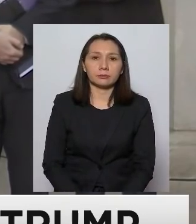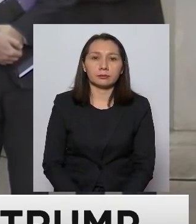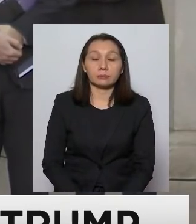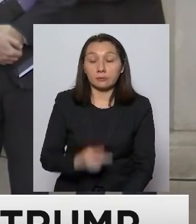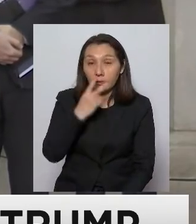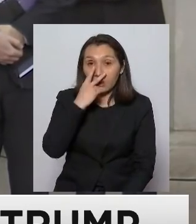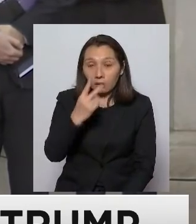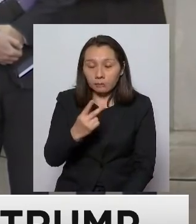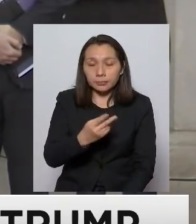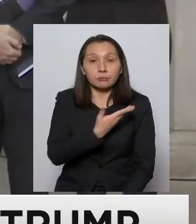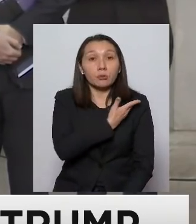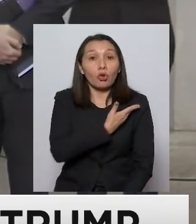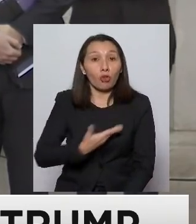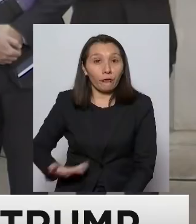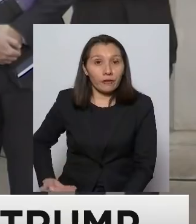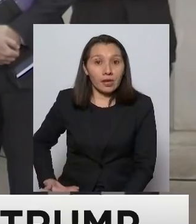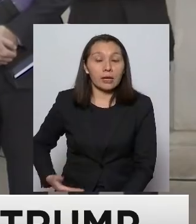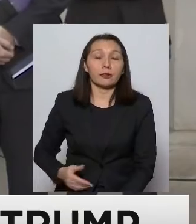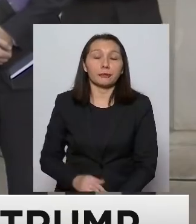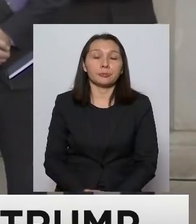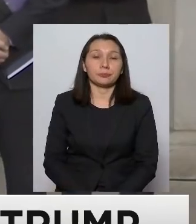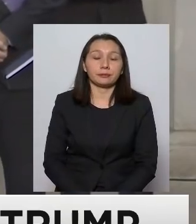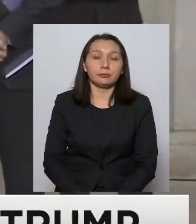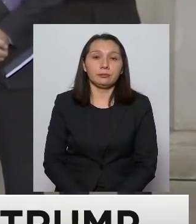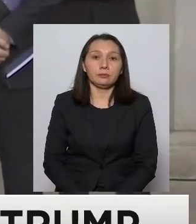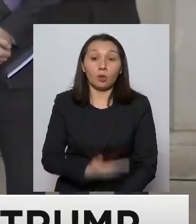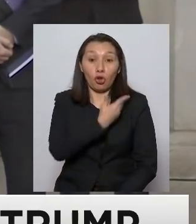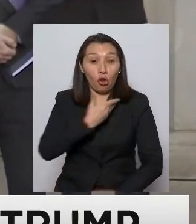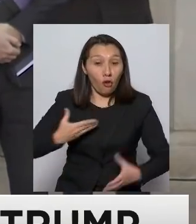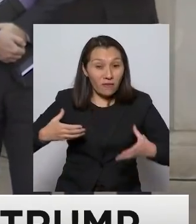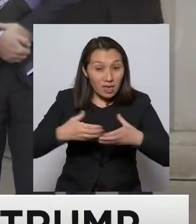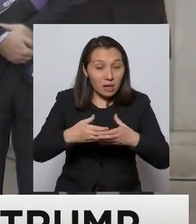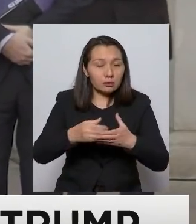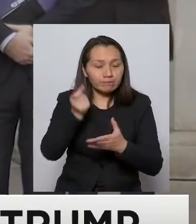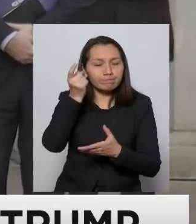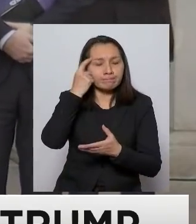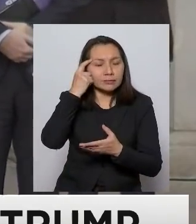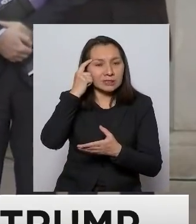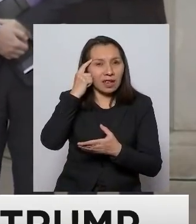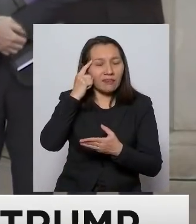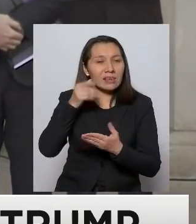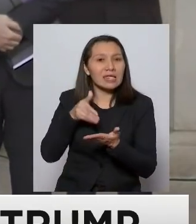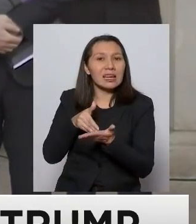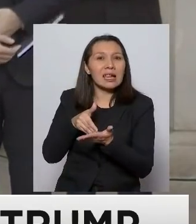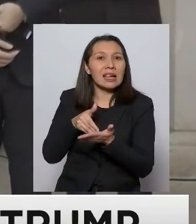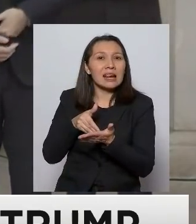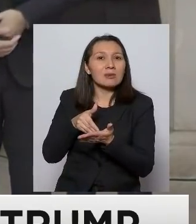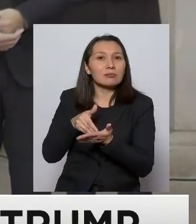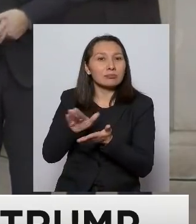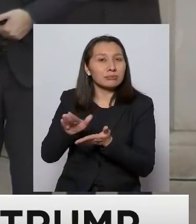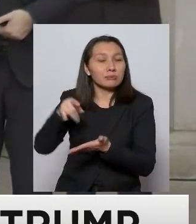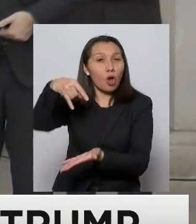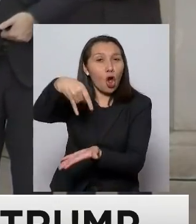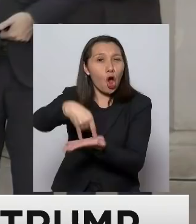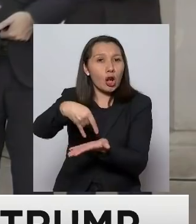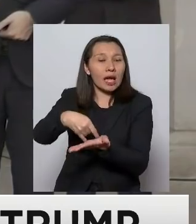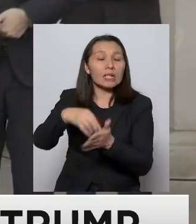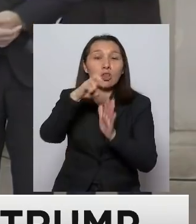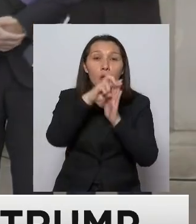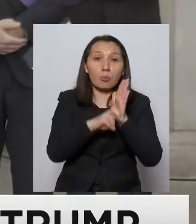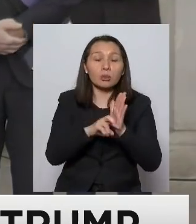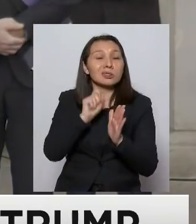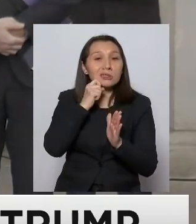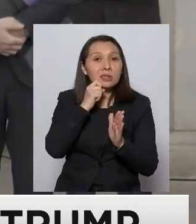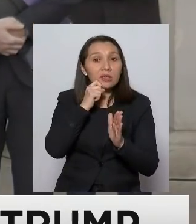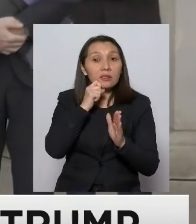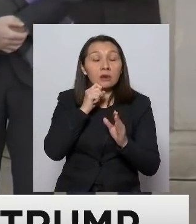Mire, el gobierno está consciente que el rechazo del Congreso al proyecto